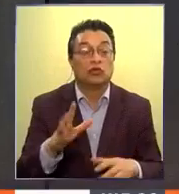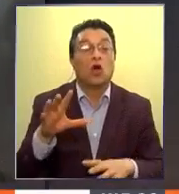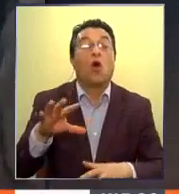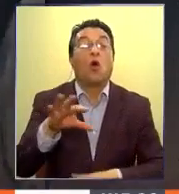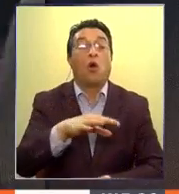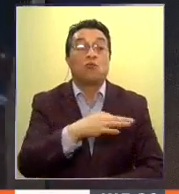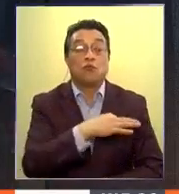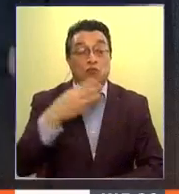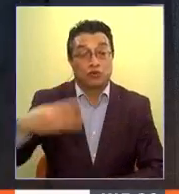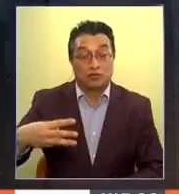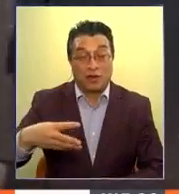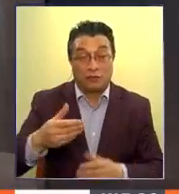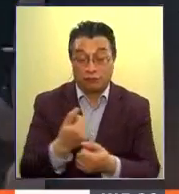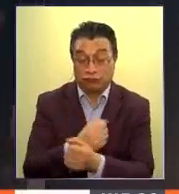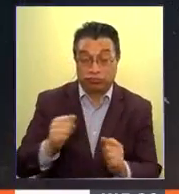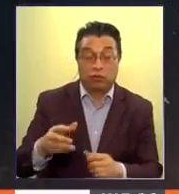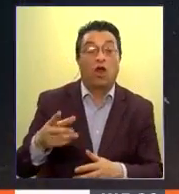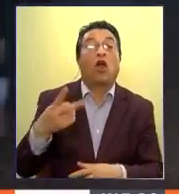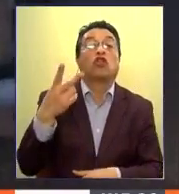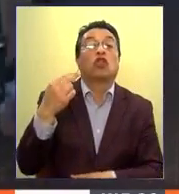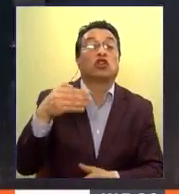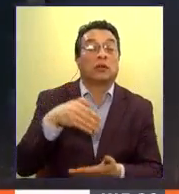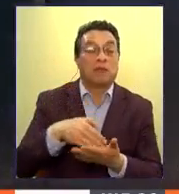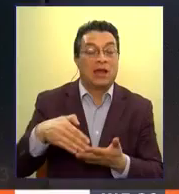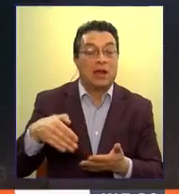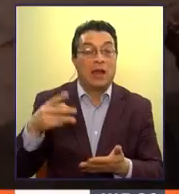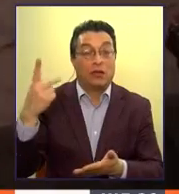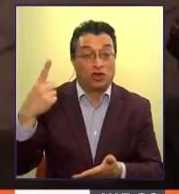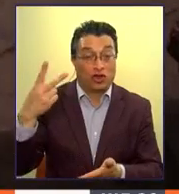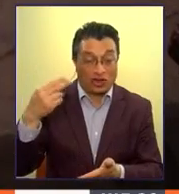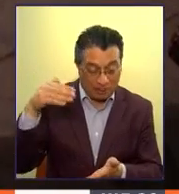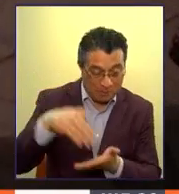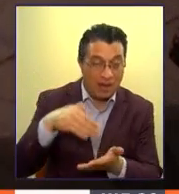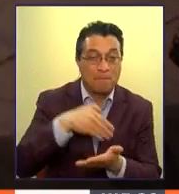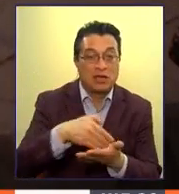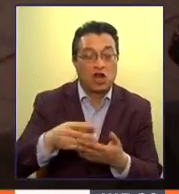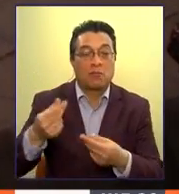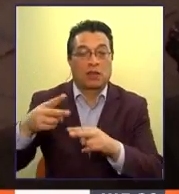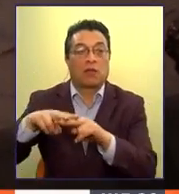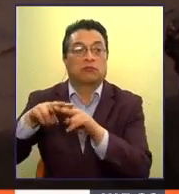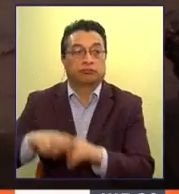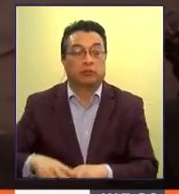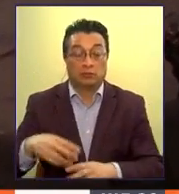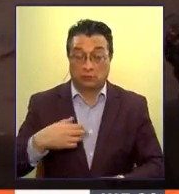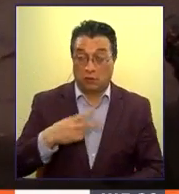un déficit de más de 12 mil millones de pesos. Para mí era buen alcalde.